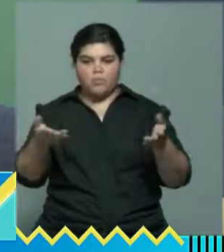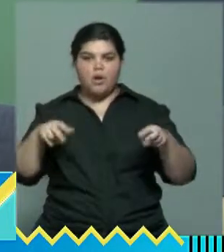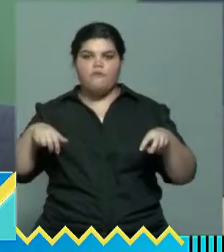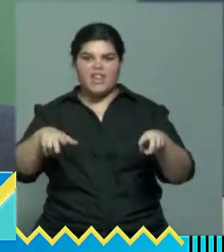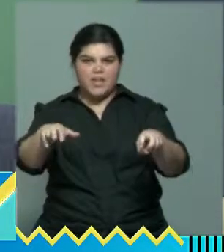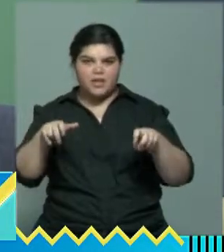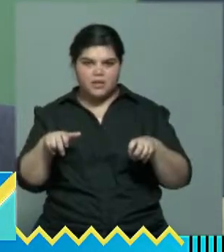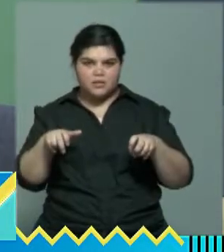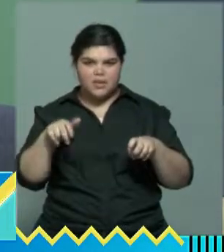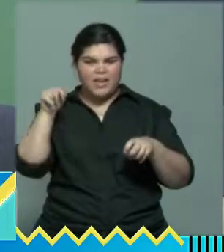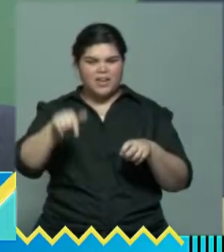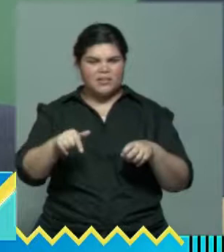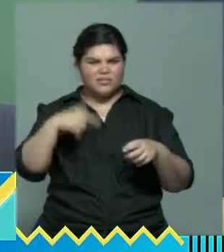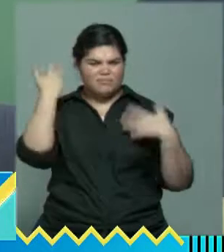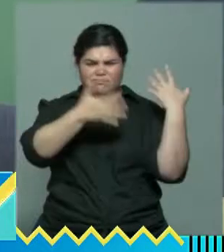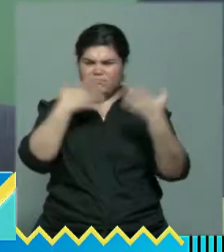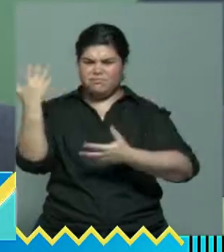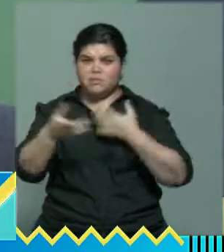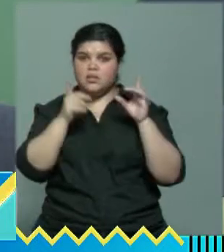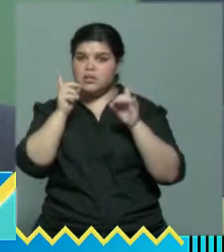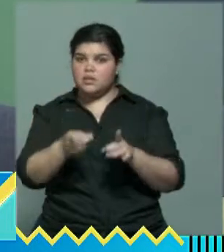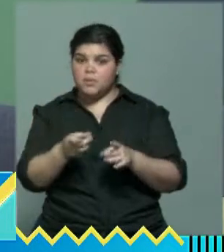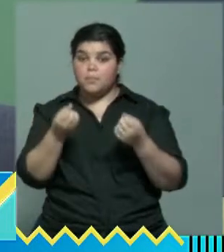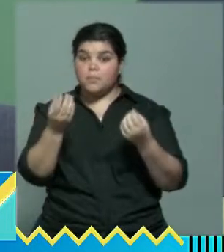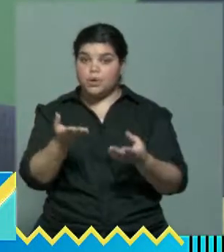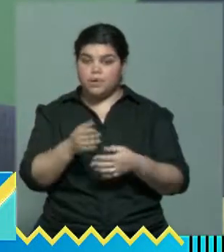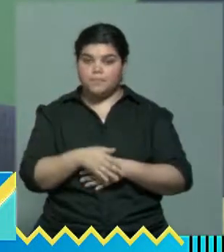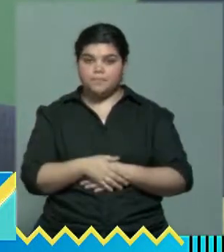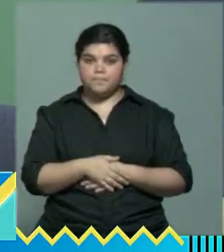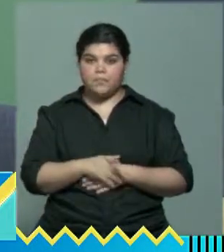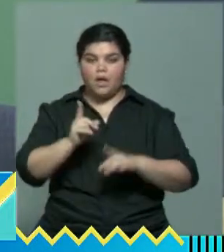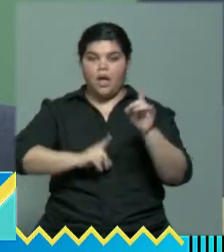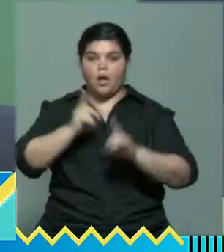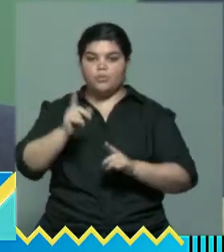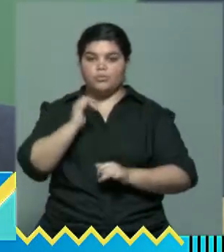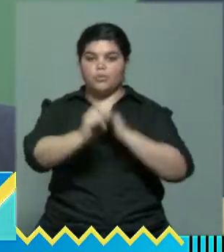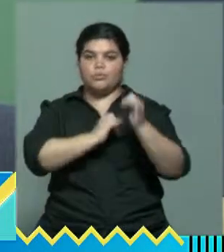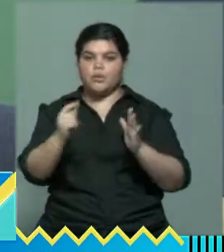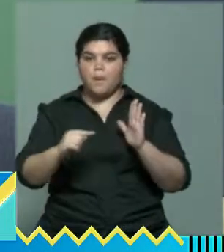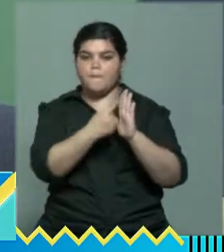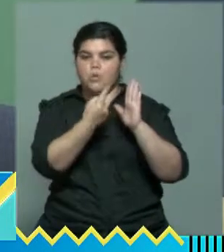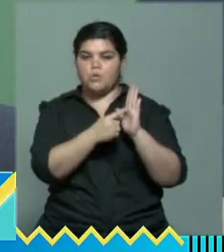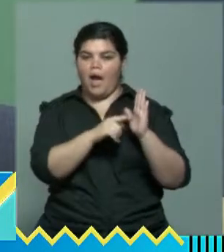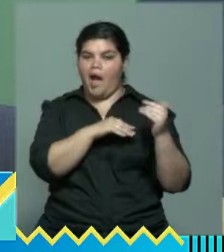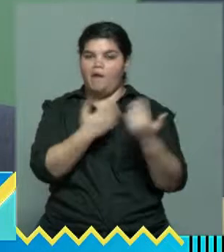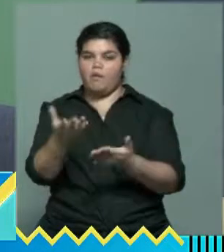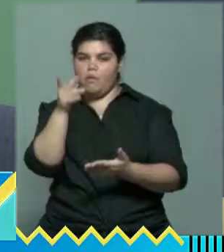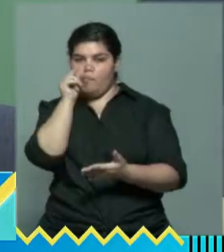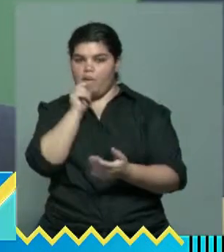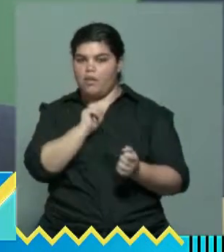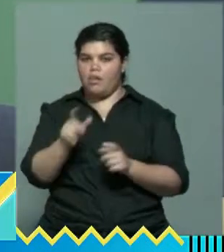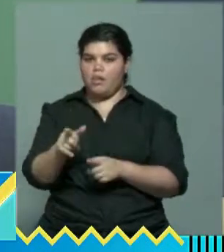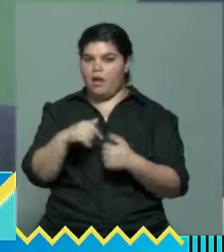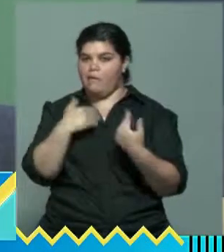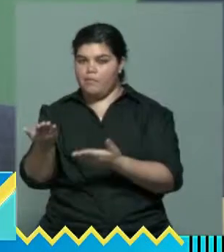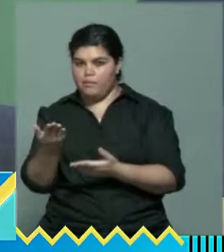ha generado gran revuelo, porque bueno, hay quienes dicen que también tiene este ítem una especie de aprovechamiento político, si se quiere,